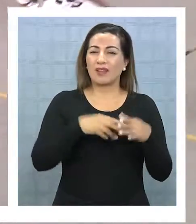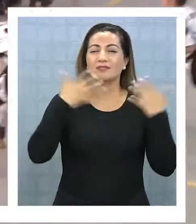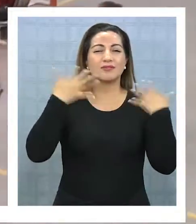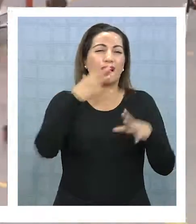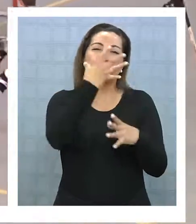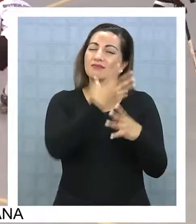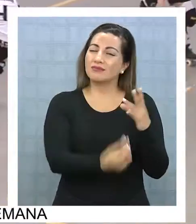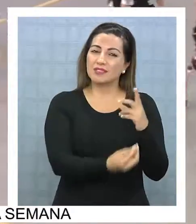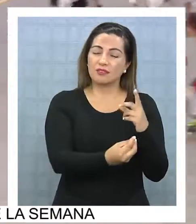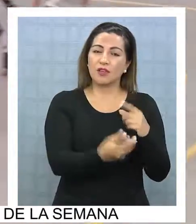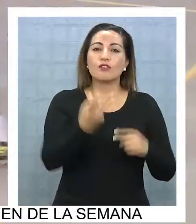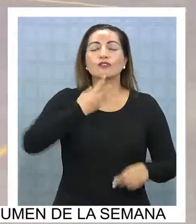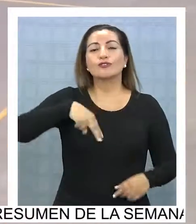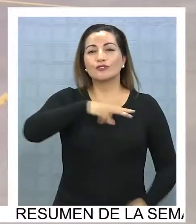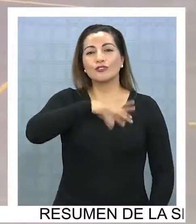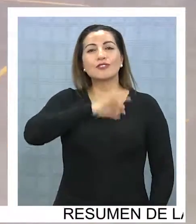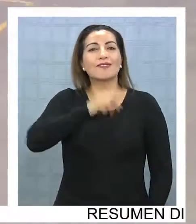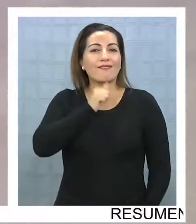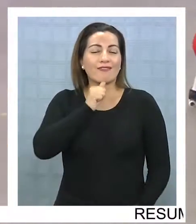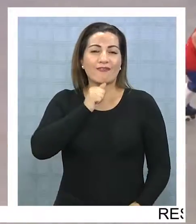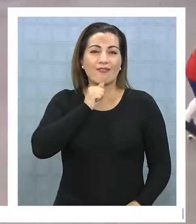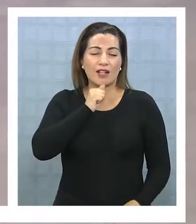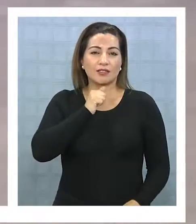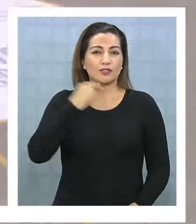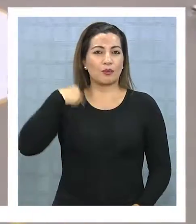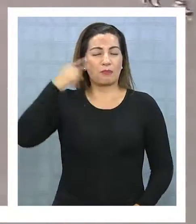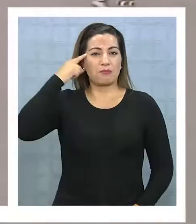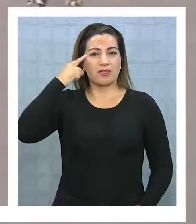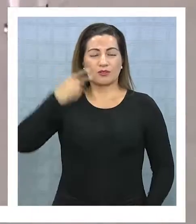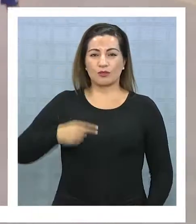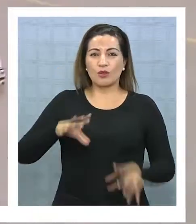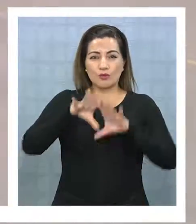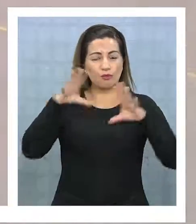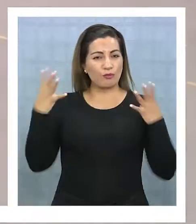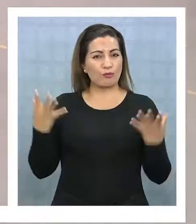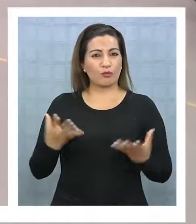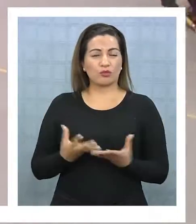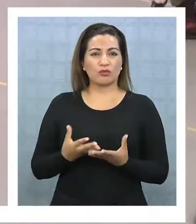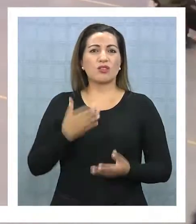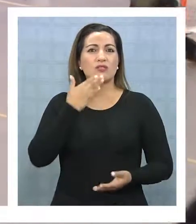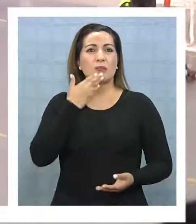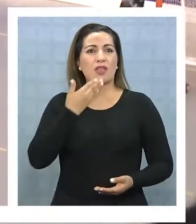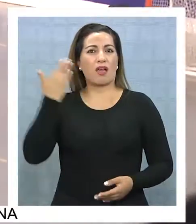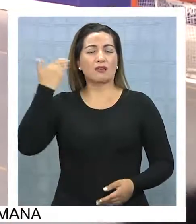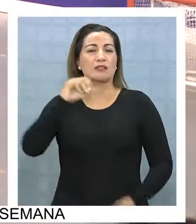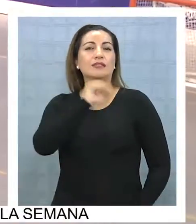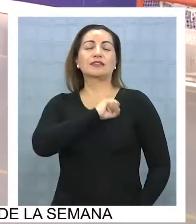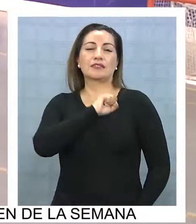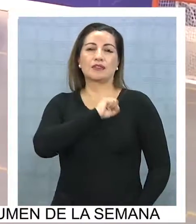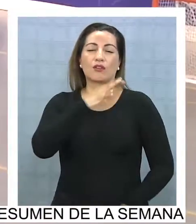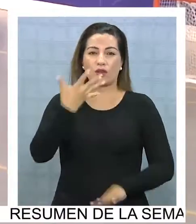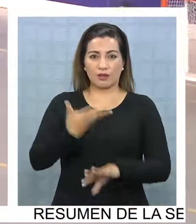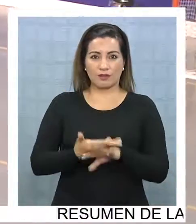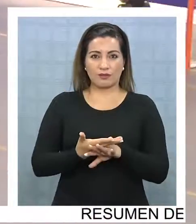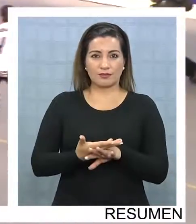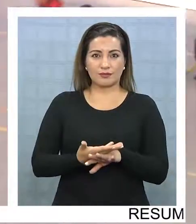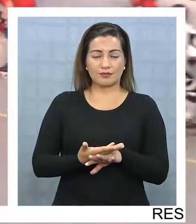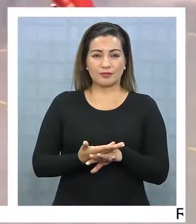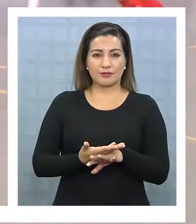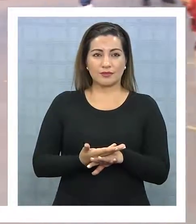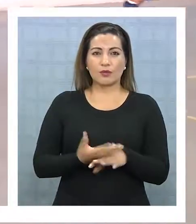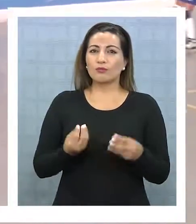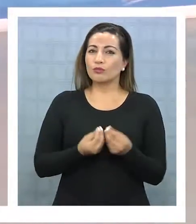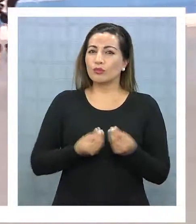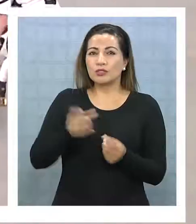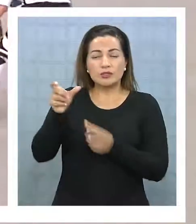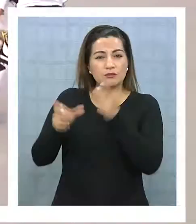yo creo que en el Mundial más... No sé si en San Miguel también hubo mucha gente, no lo puedo... Pero la cantidad